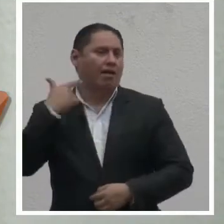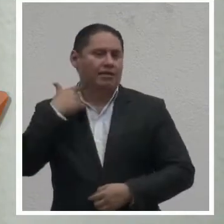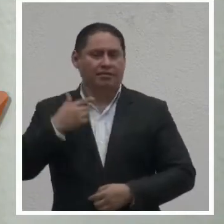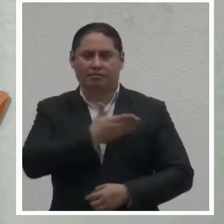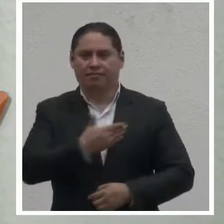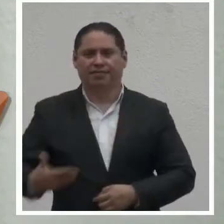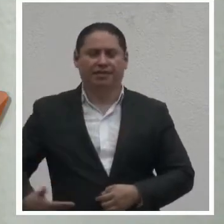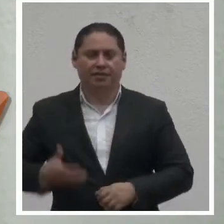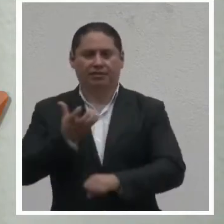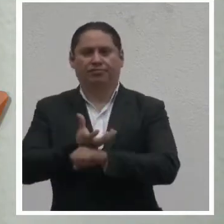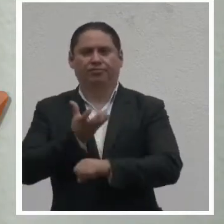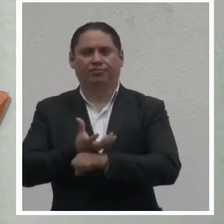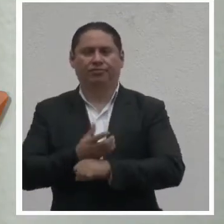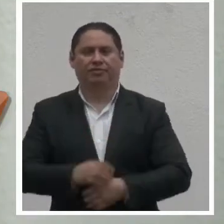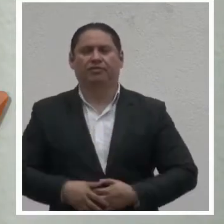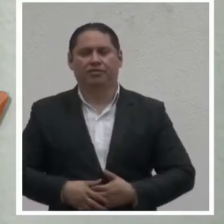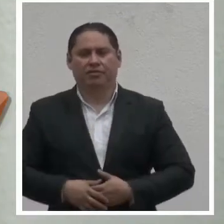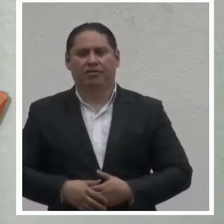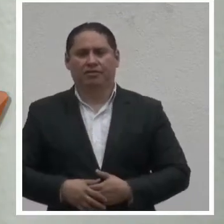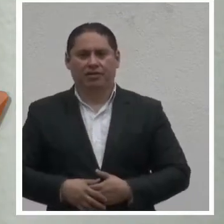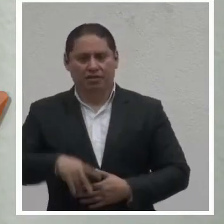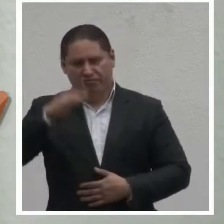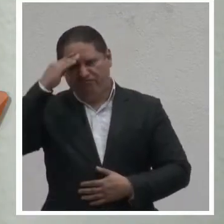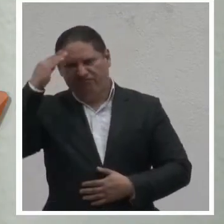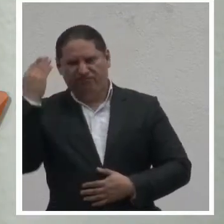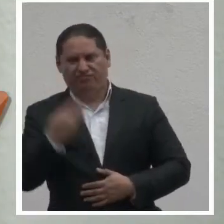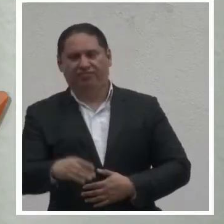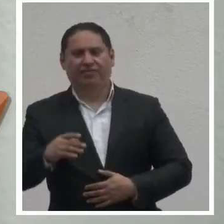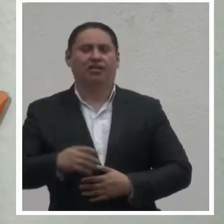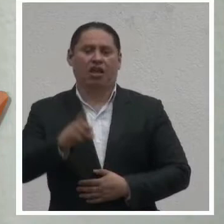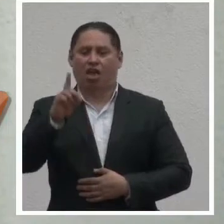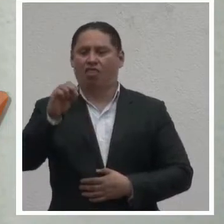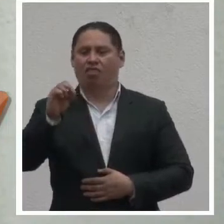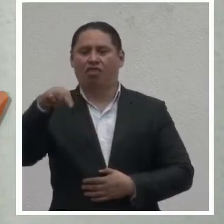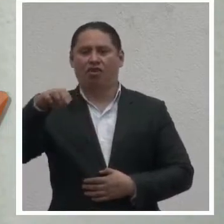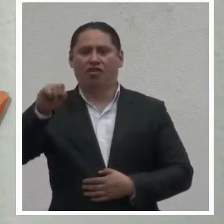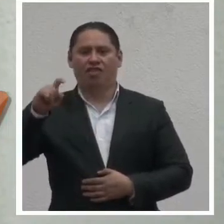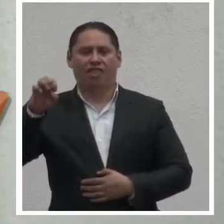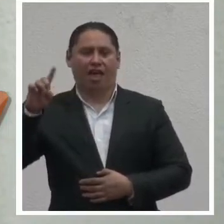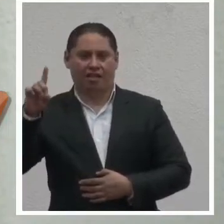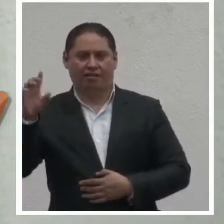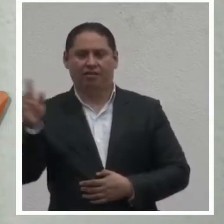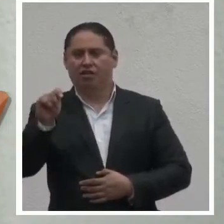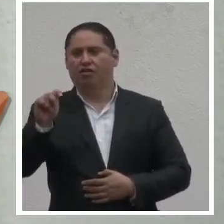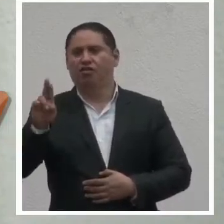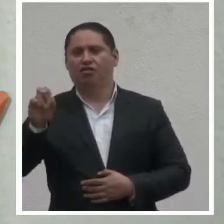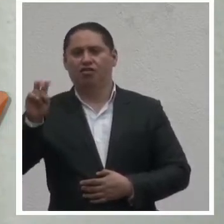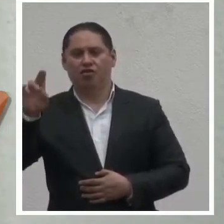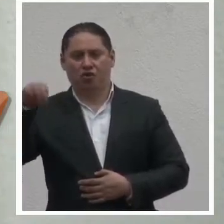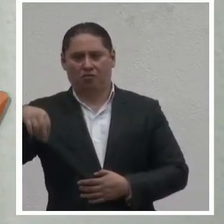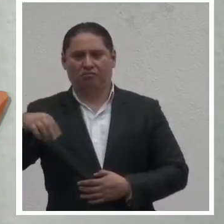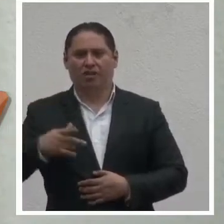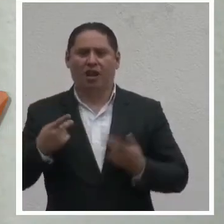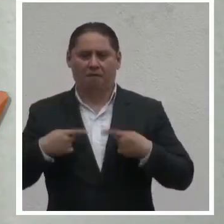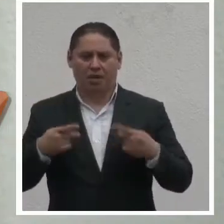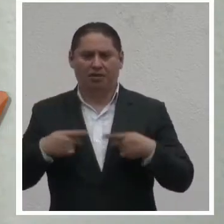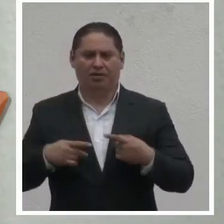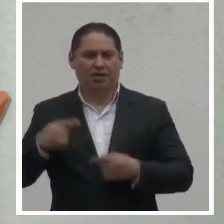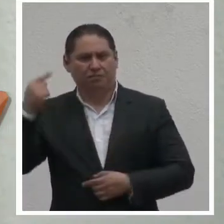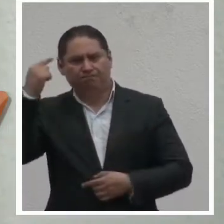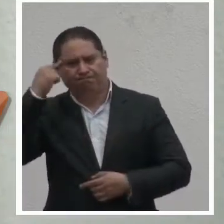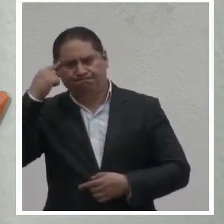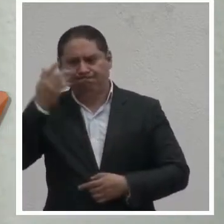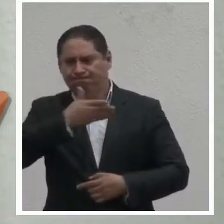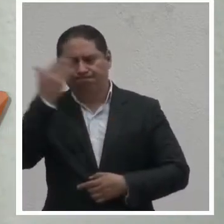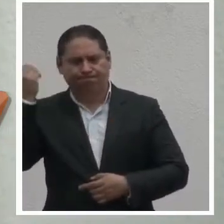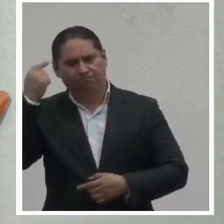Estados Unidos, el lamentable Donald Trump, por venir de un personaje tan controvertido, por